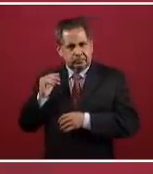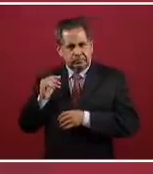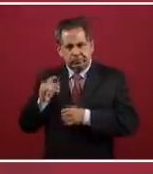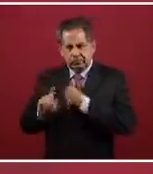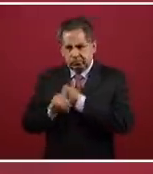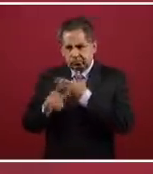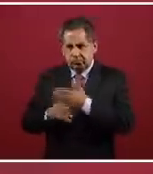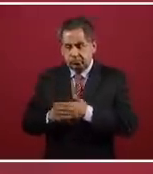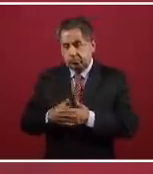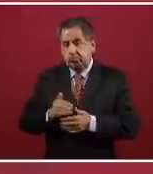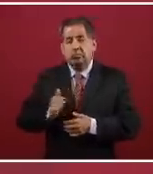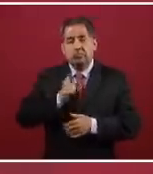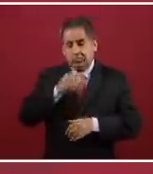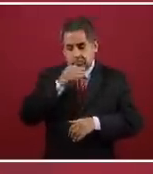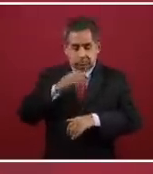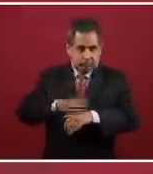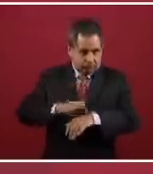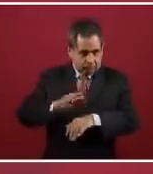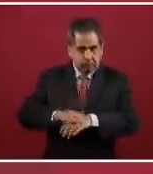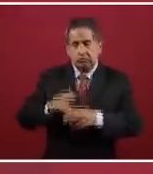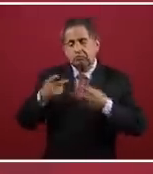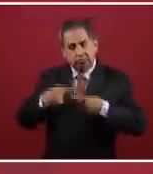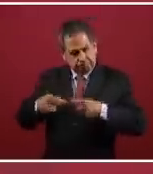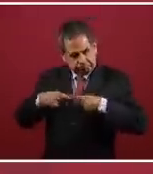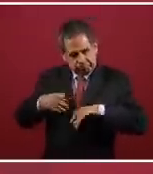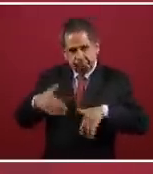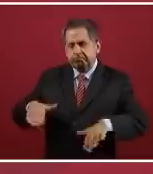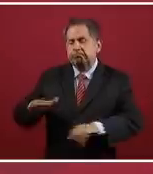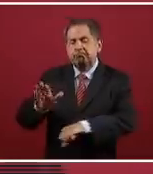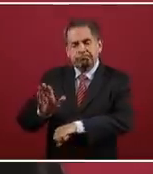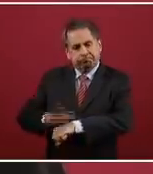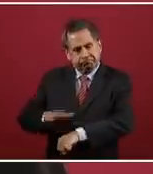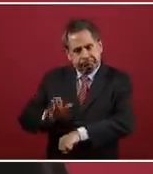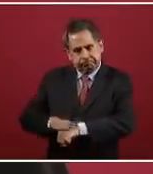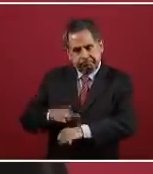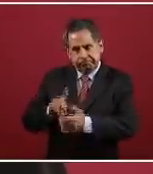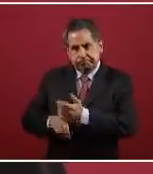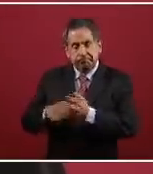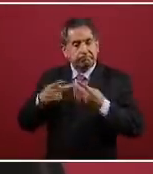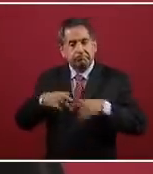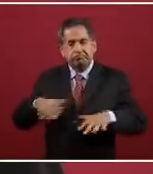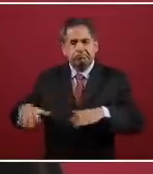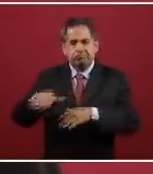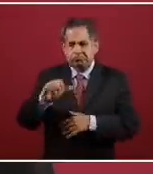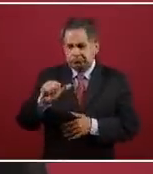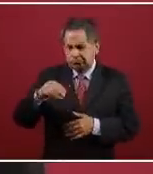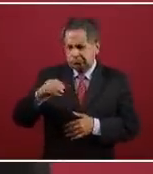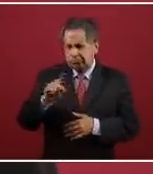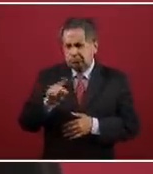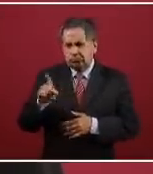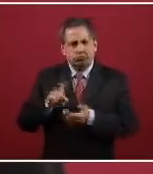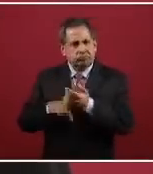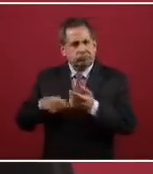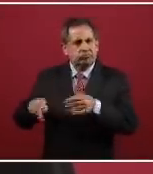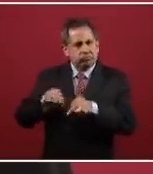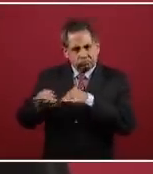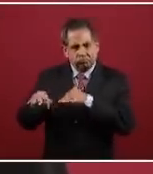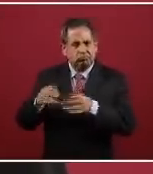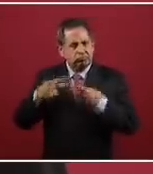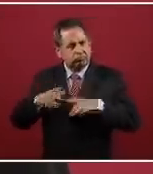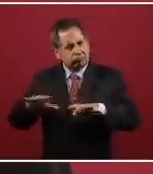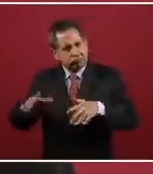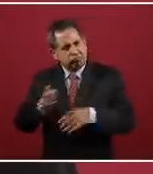y aquí aprovecho para hacer un llamado a la gente. El pueblo de Amozoc es un pueblo trabajador, un pueblo bueno,